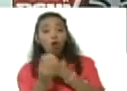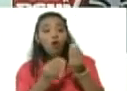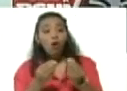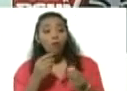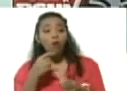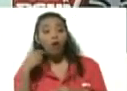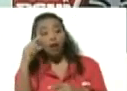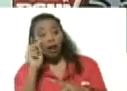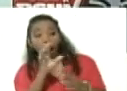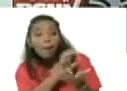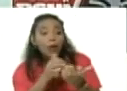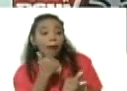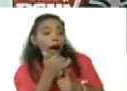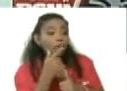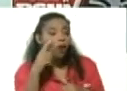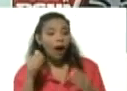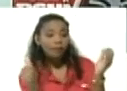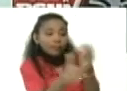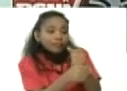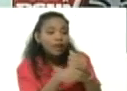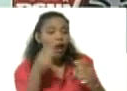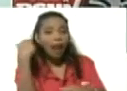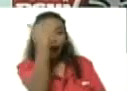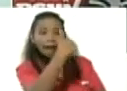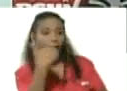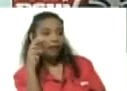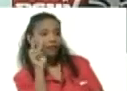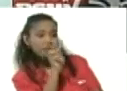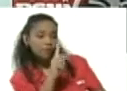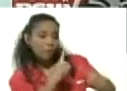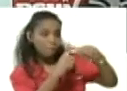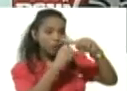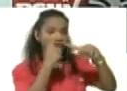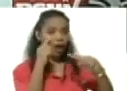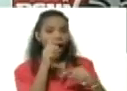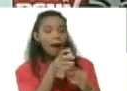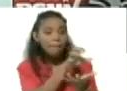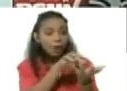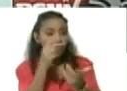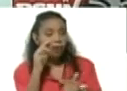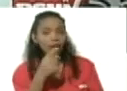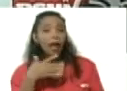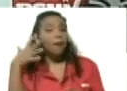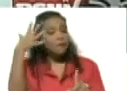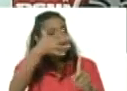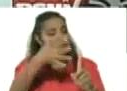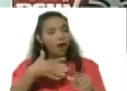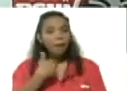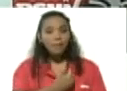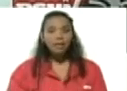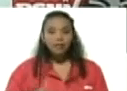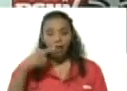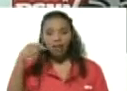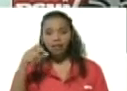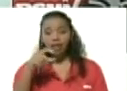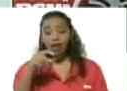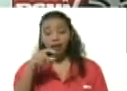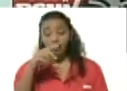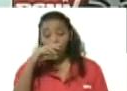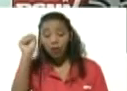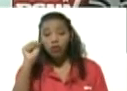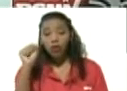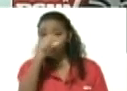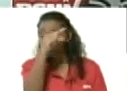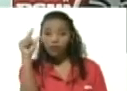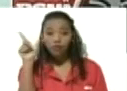caras, identificando los problemas. Y nos ha instruido el presidente que el Partido Socialista Unido de Venezuela